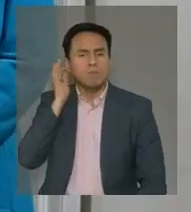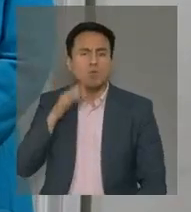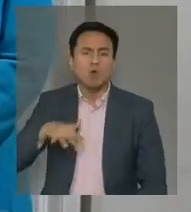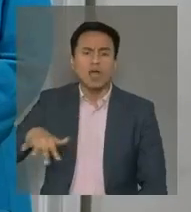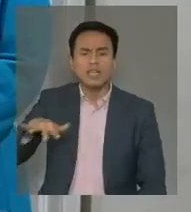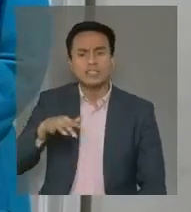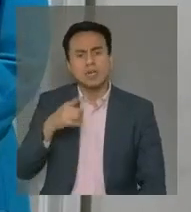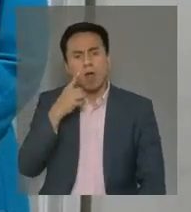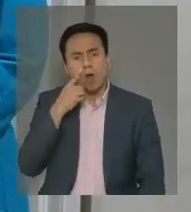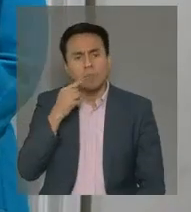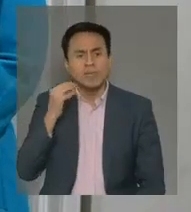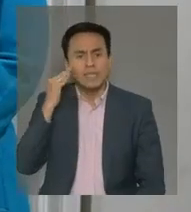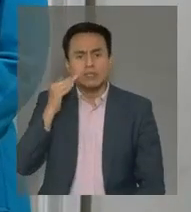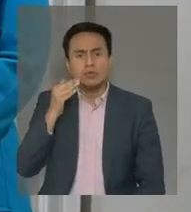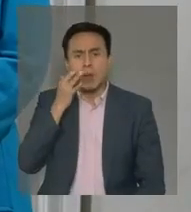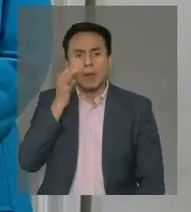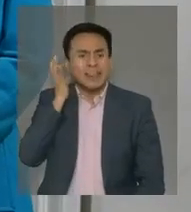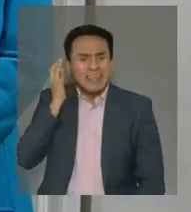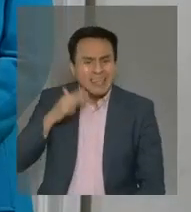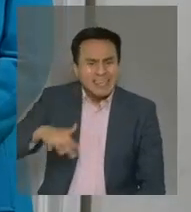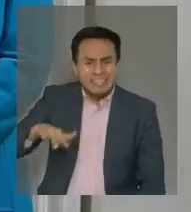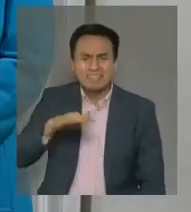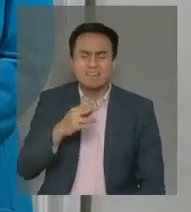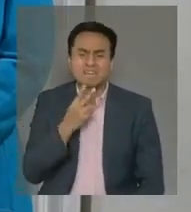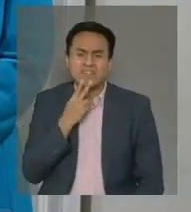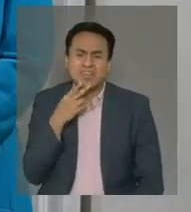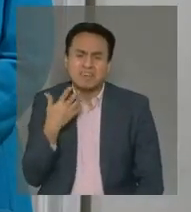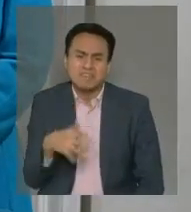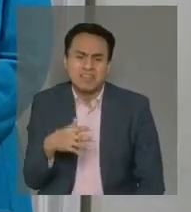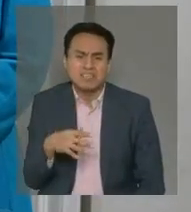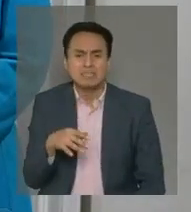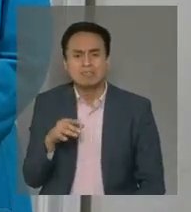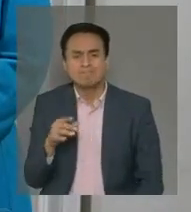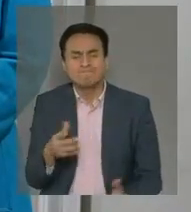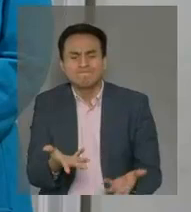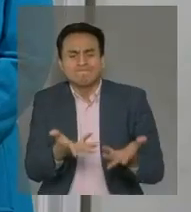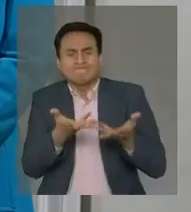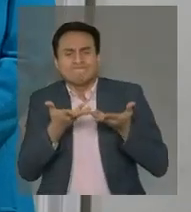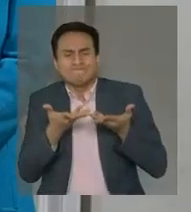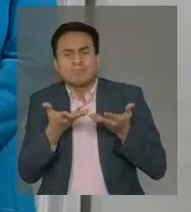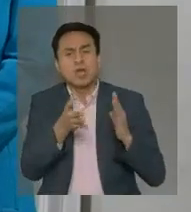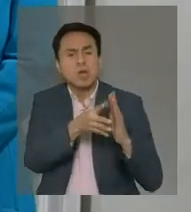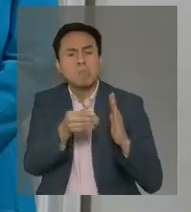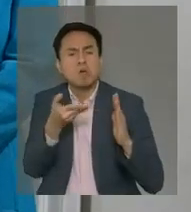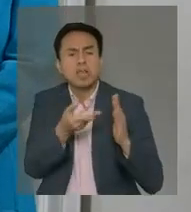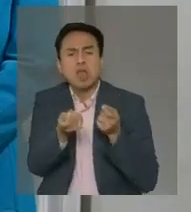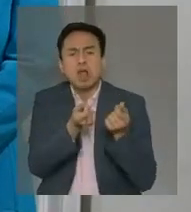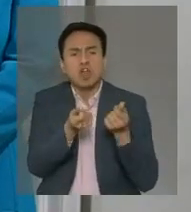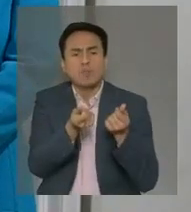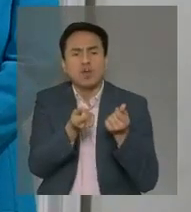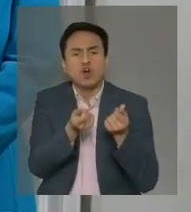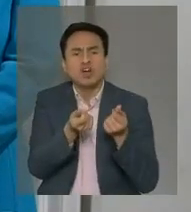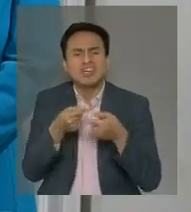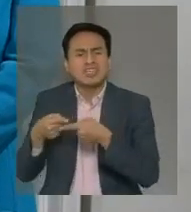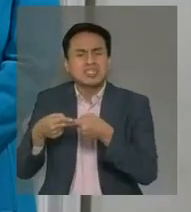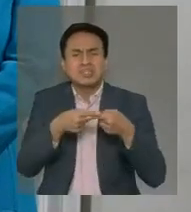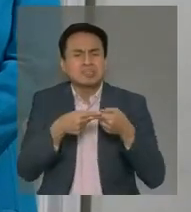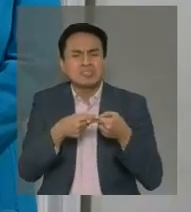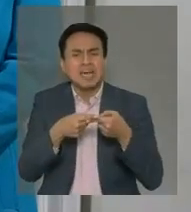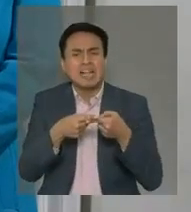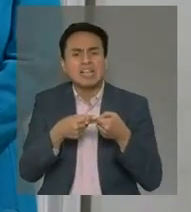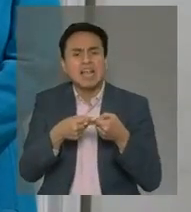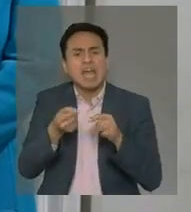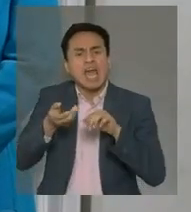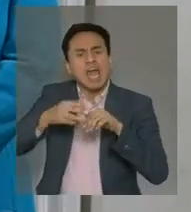los hombres niños y niñas que viven de modo más directo las consecuencias de un modelo económico y social que ha sido